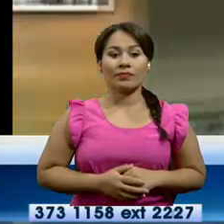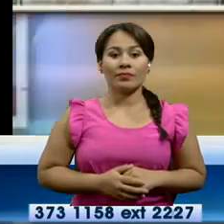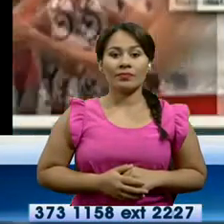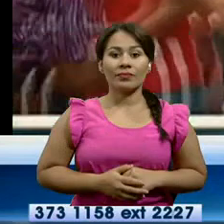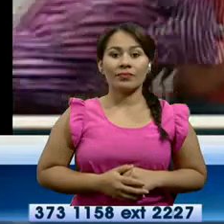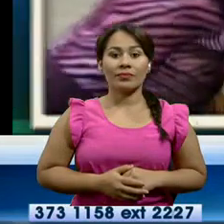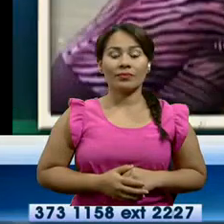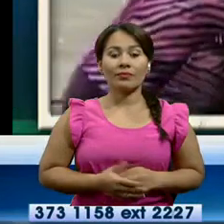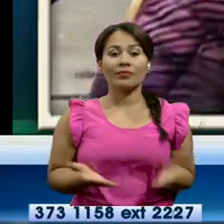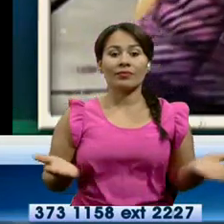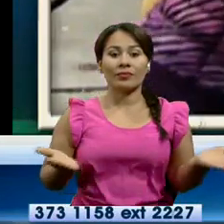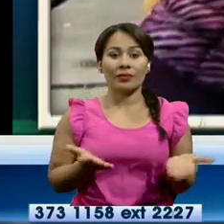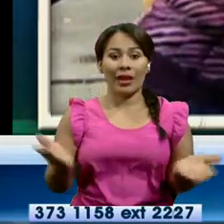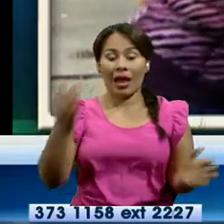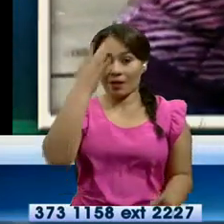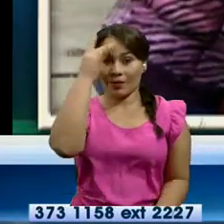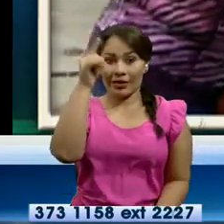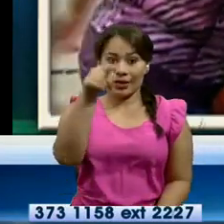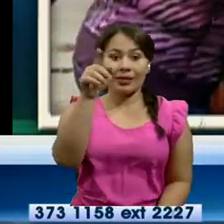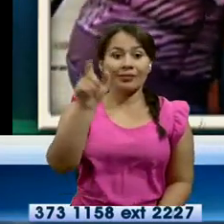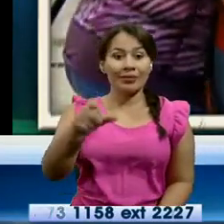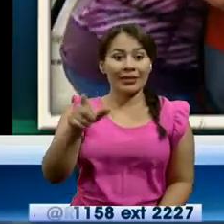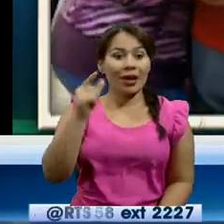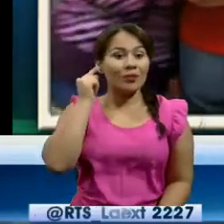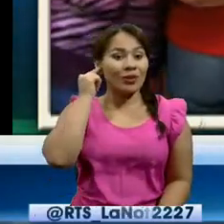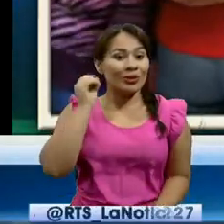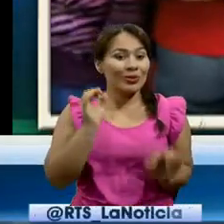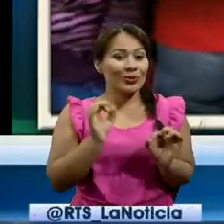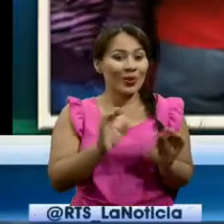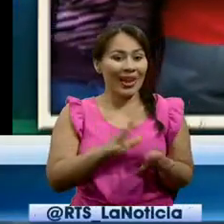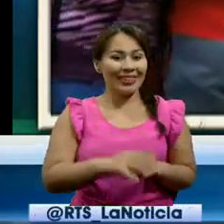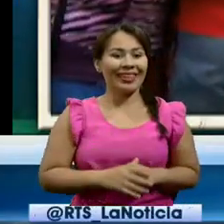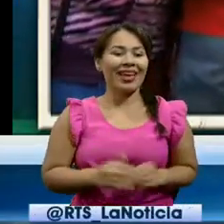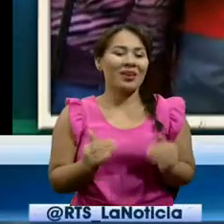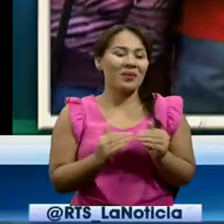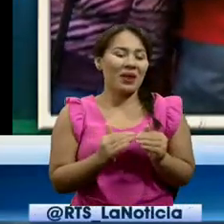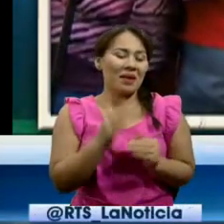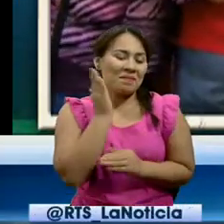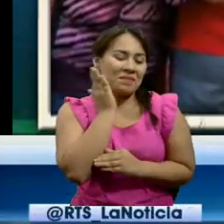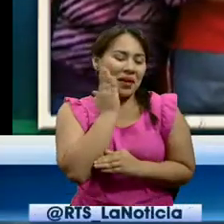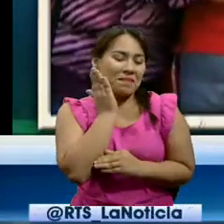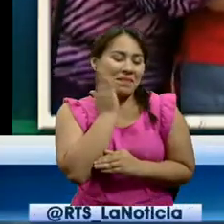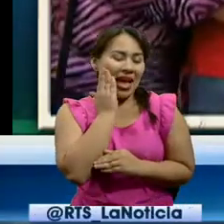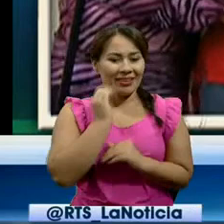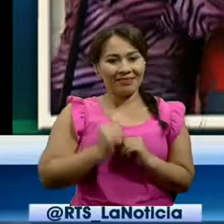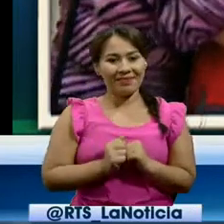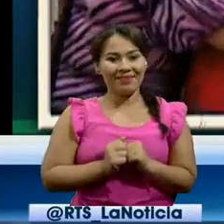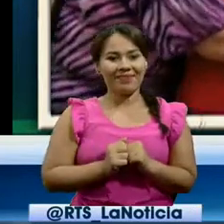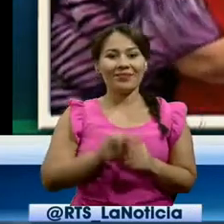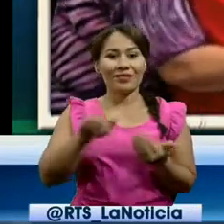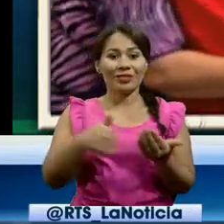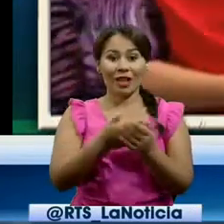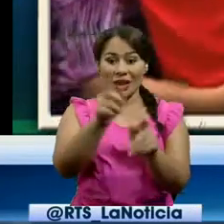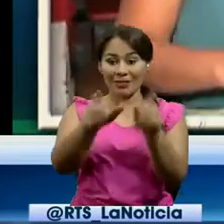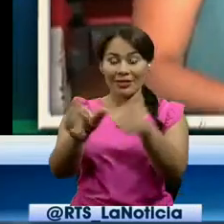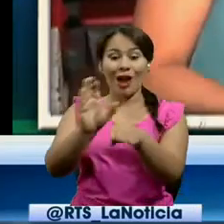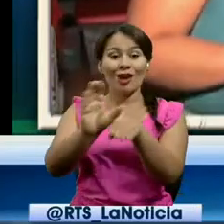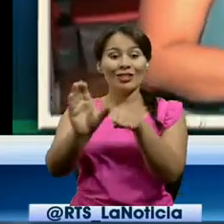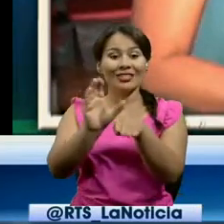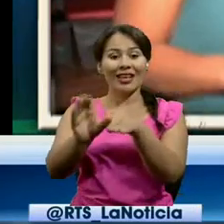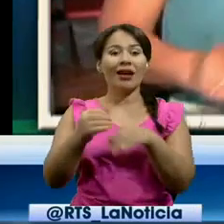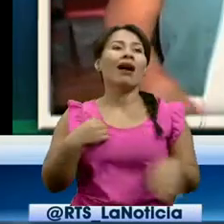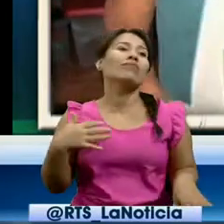Porque es también en estos casos una suerte de madre sustituta, a donde todos recurren para el buen consejo